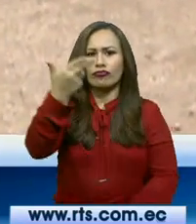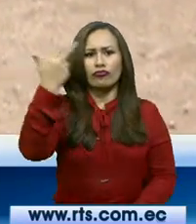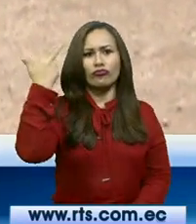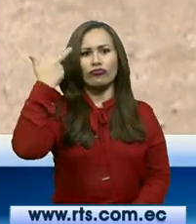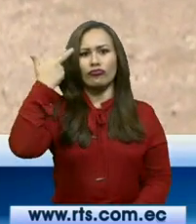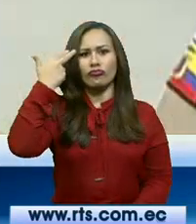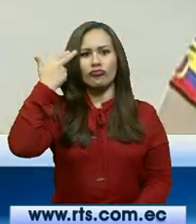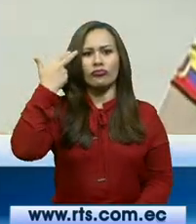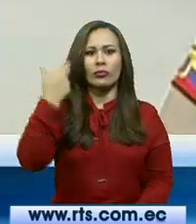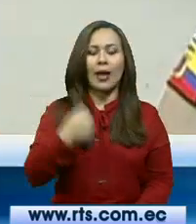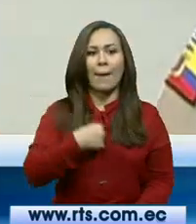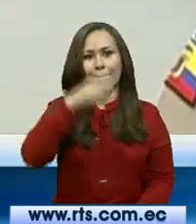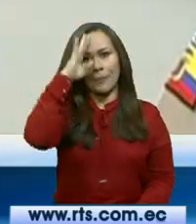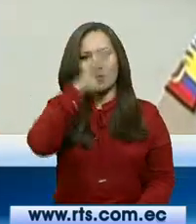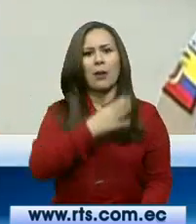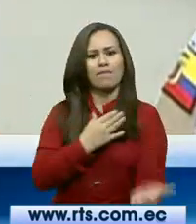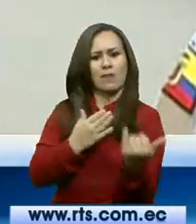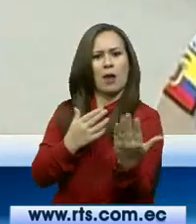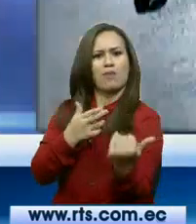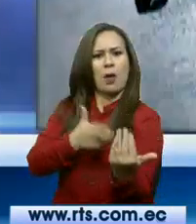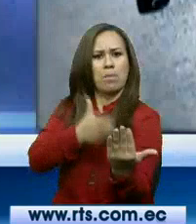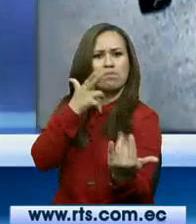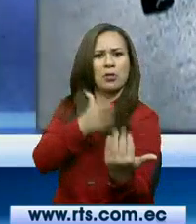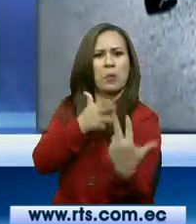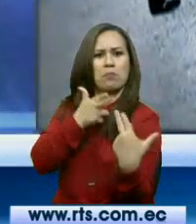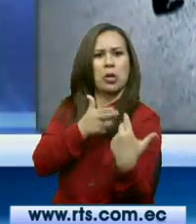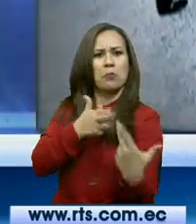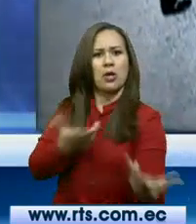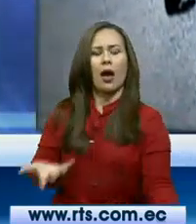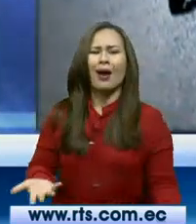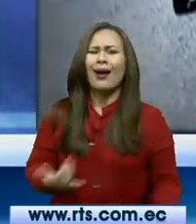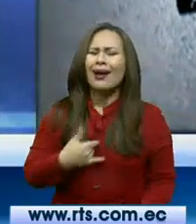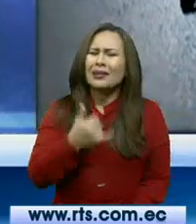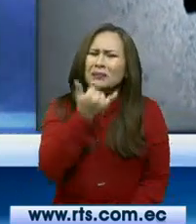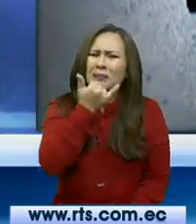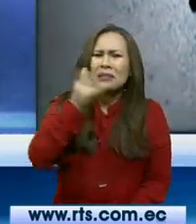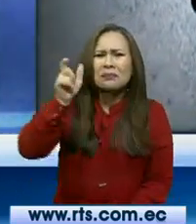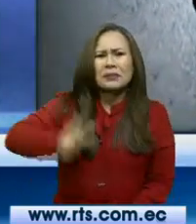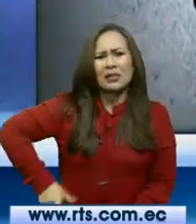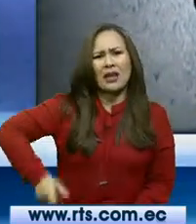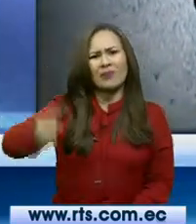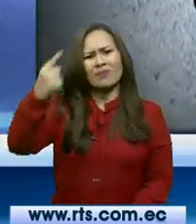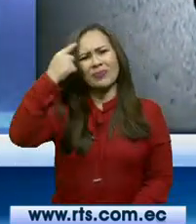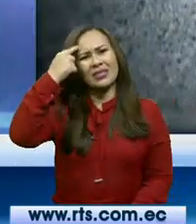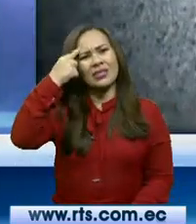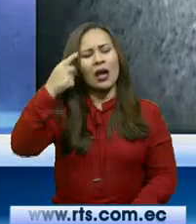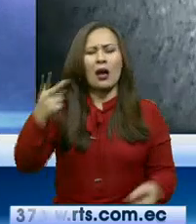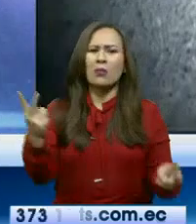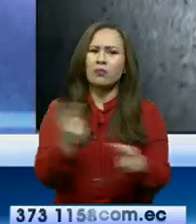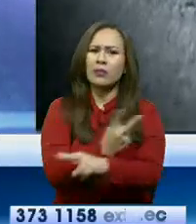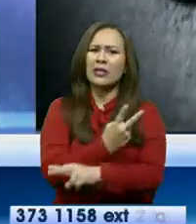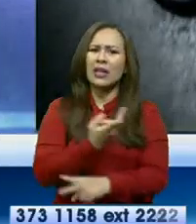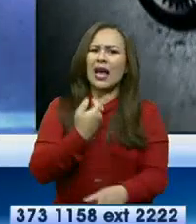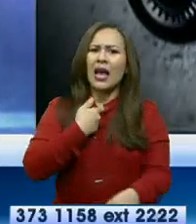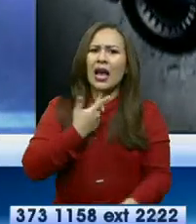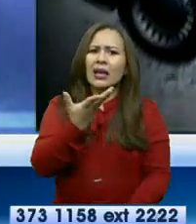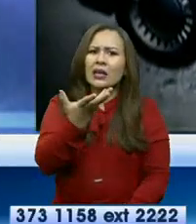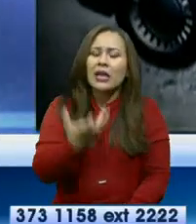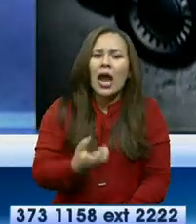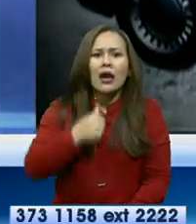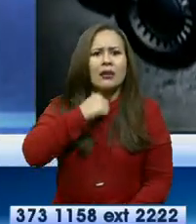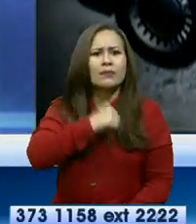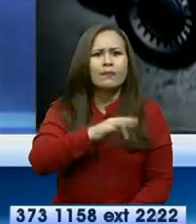los policías, les ha dicho vengan acá para darnos bala. Sí, o sea, dése cuenta la sangre fría de esta gente para que asalte un patrullero de la